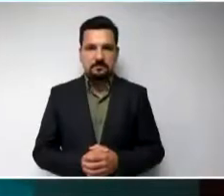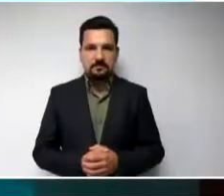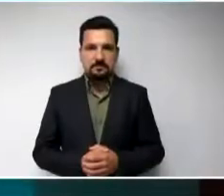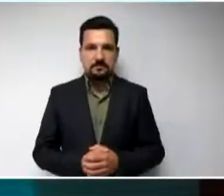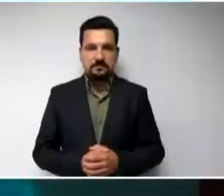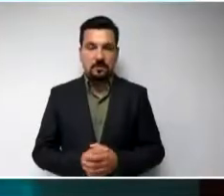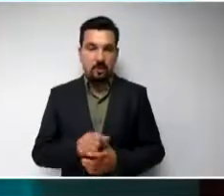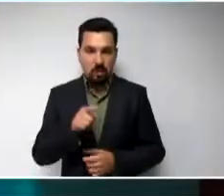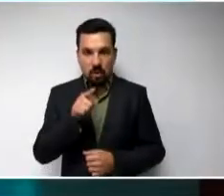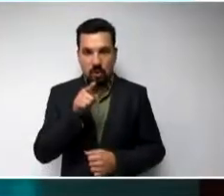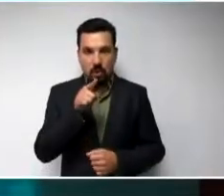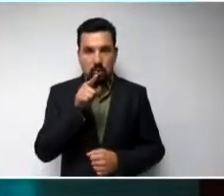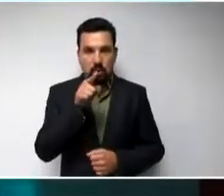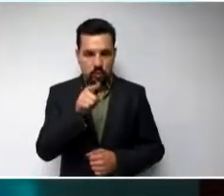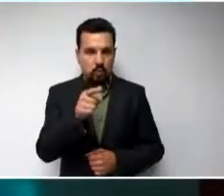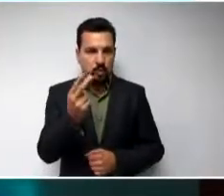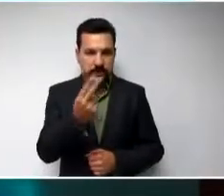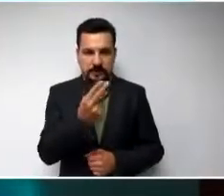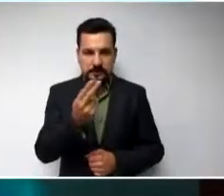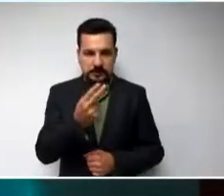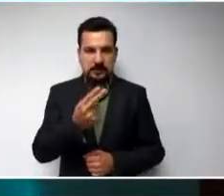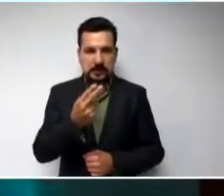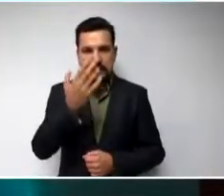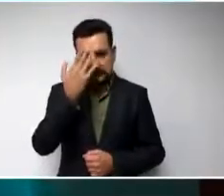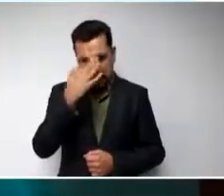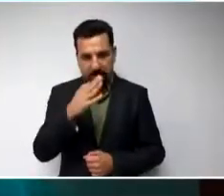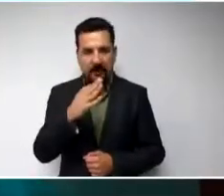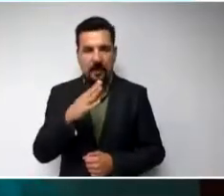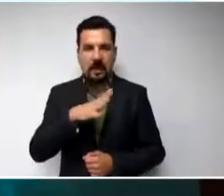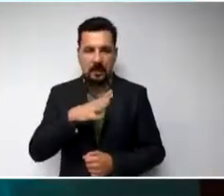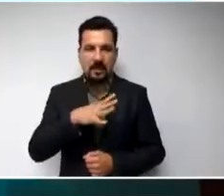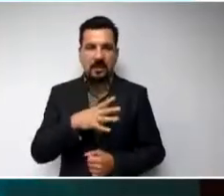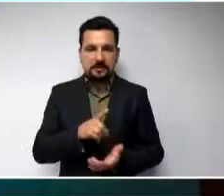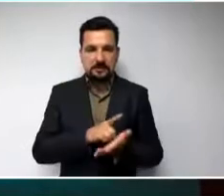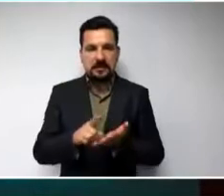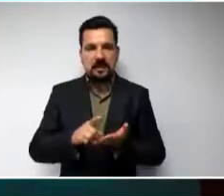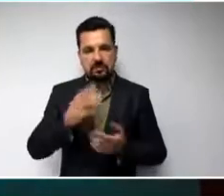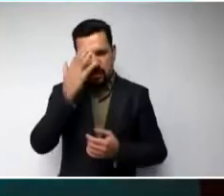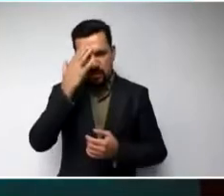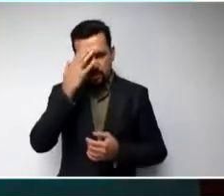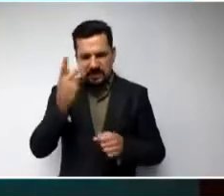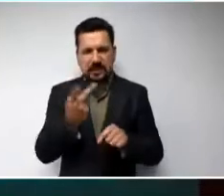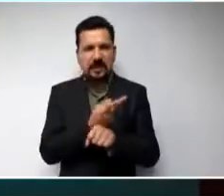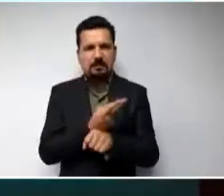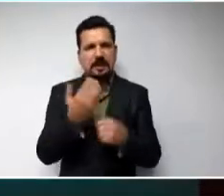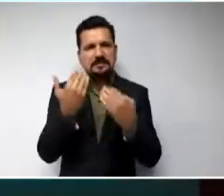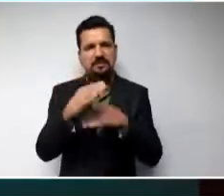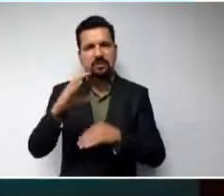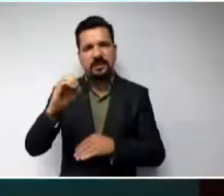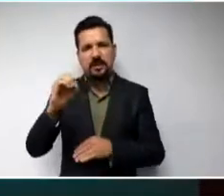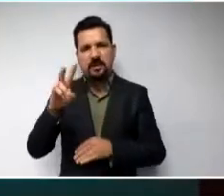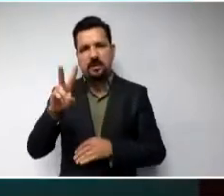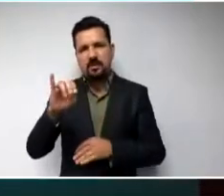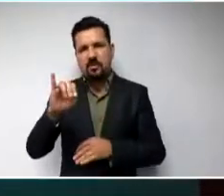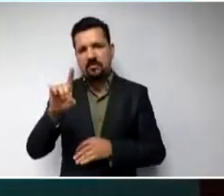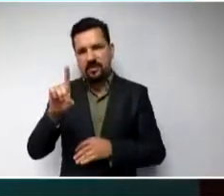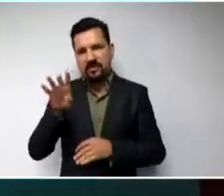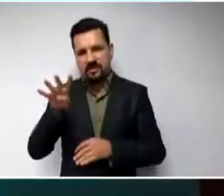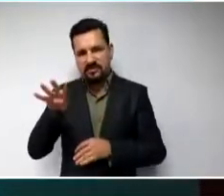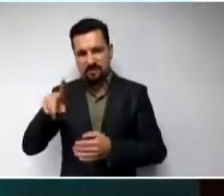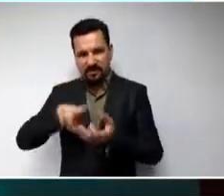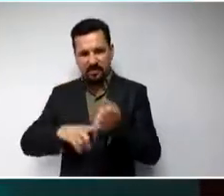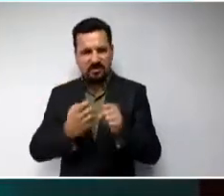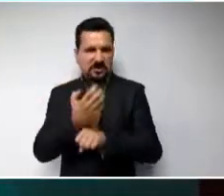tú tienes el derecho a saber lo que está pasando con ahora este día